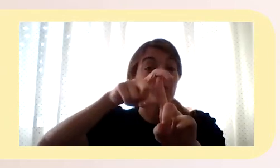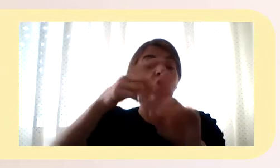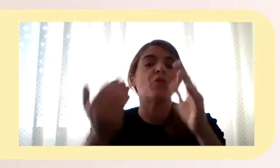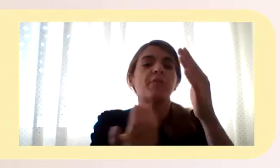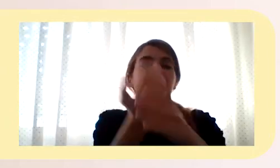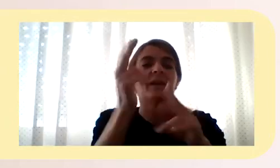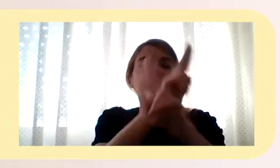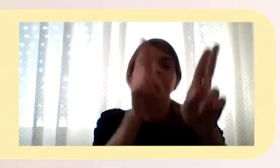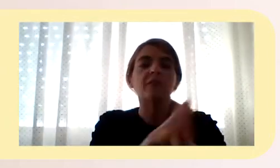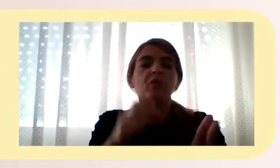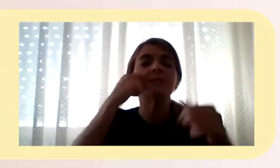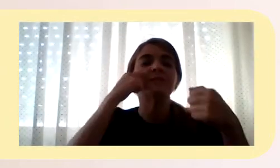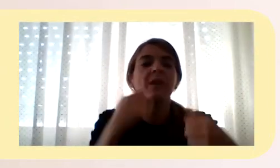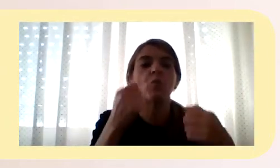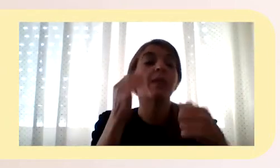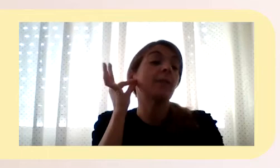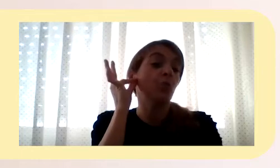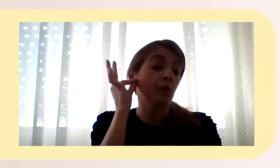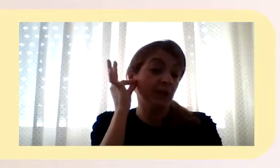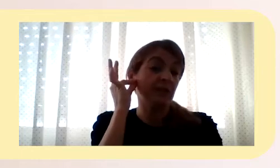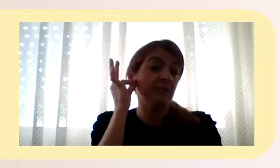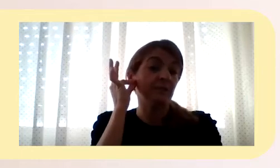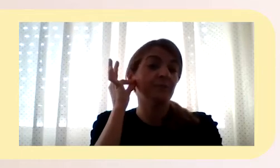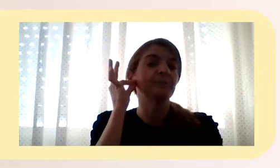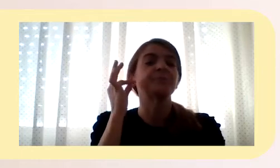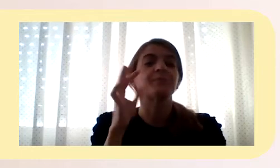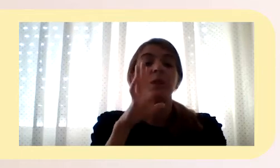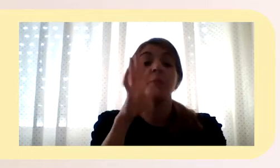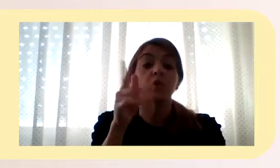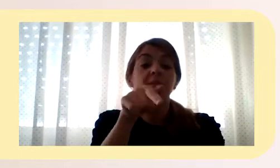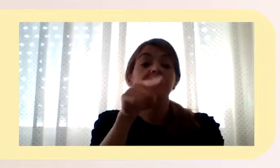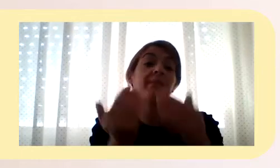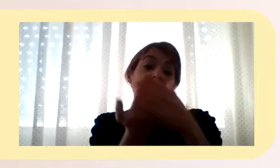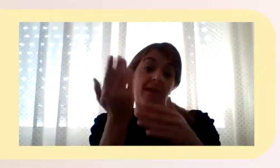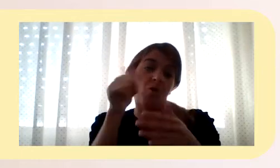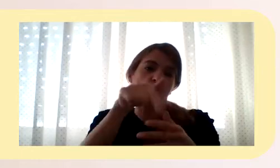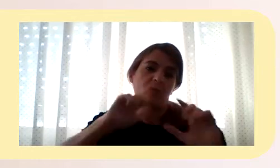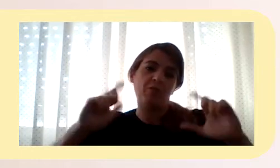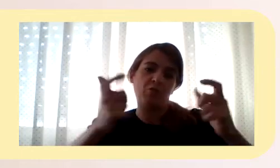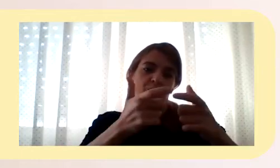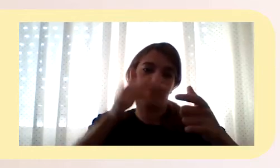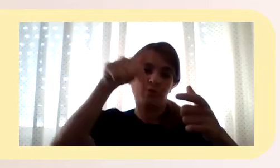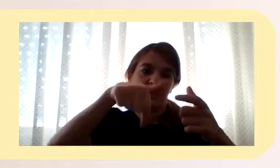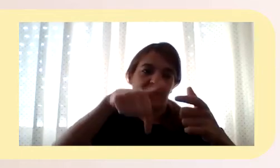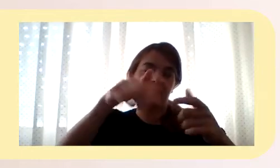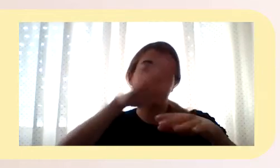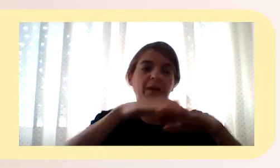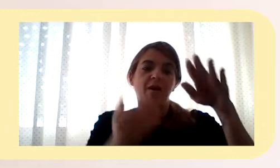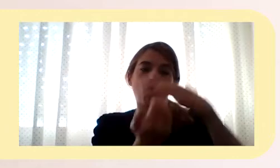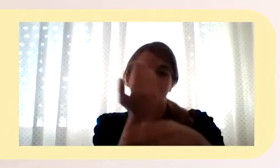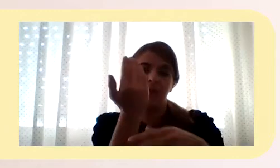por la Salud de las Mujeres. Y es con propósito de ese día por el que hoy estamos reunidas aquí con esta